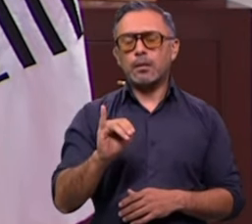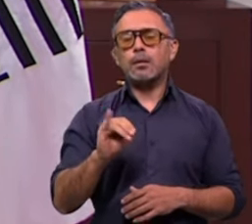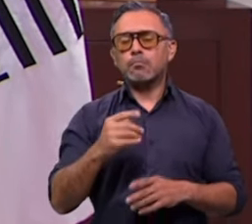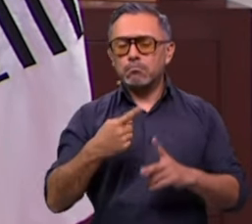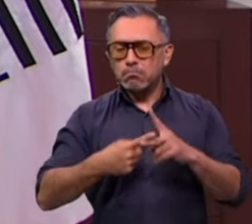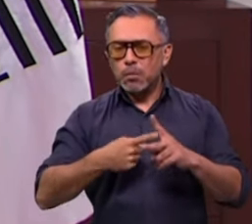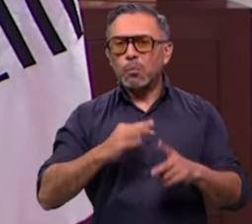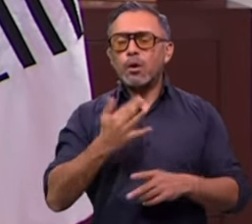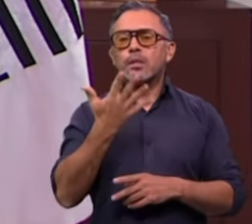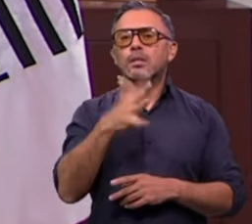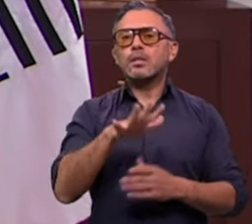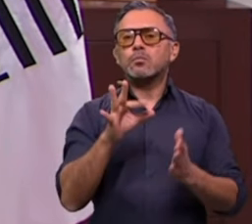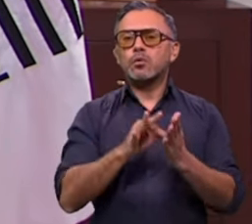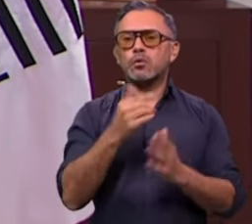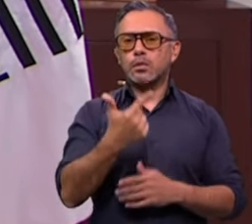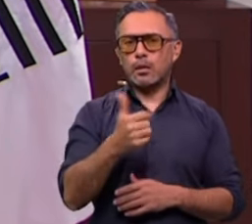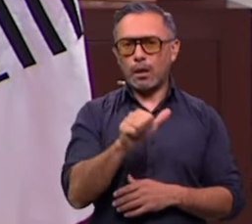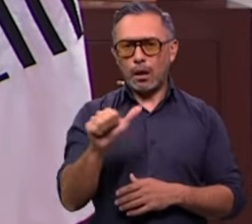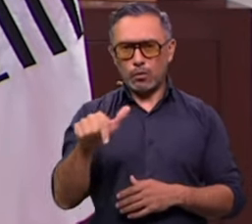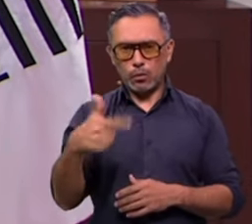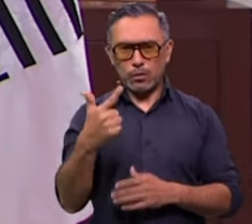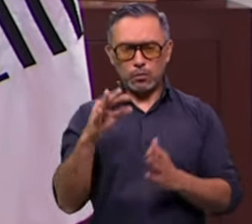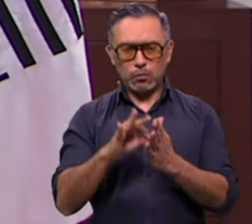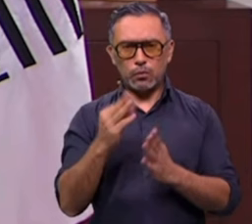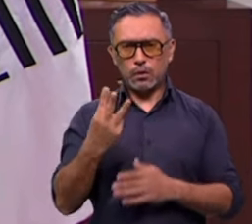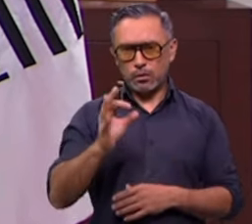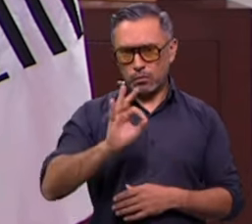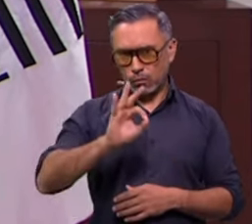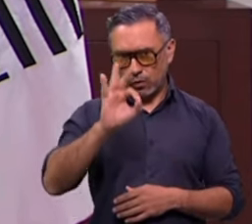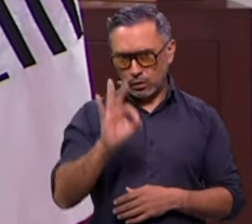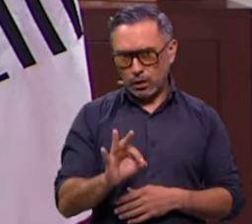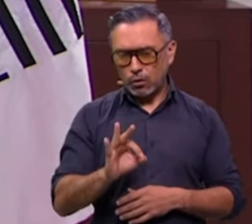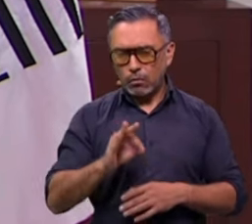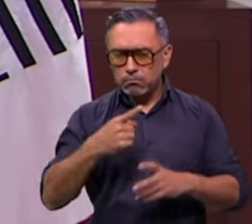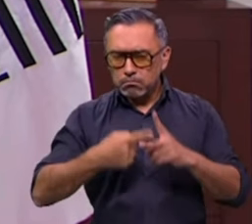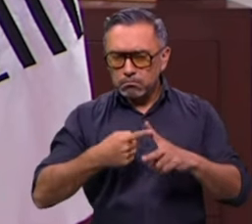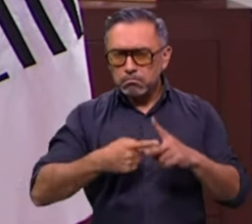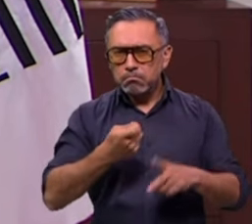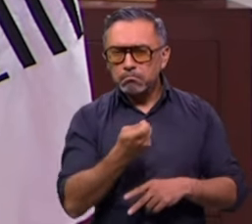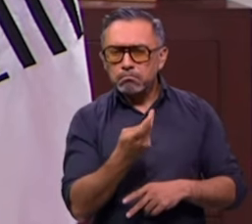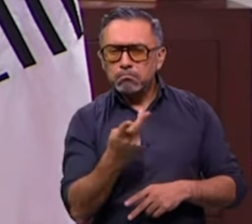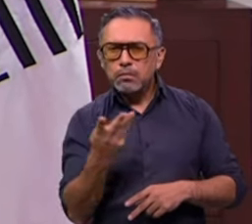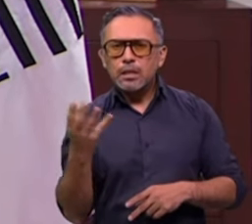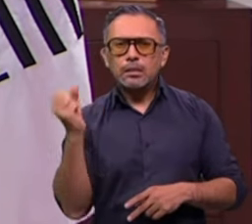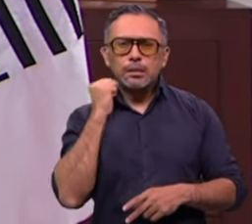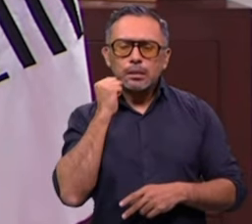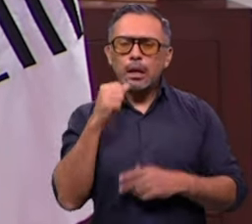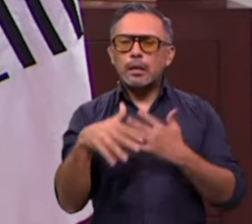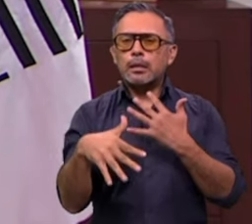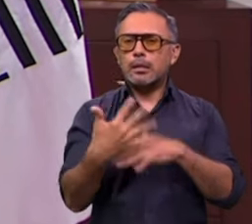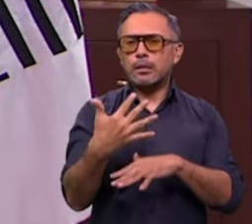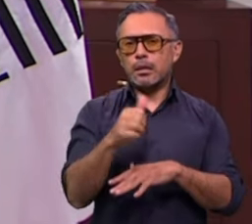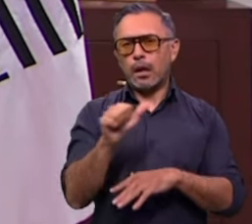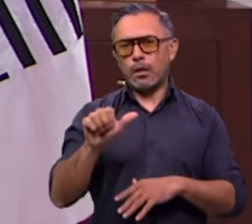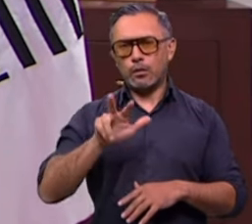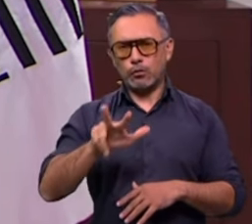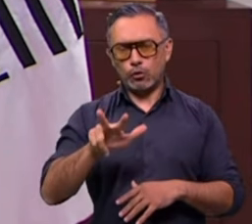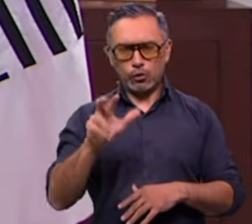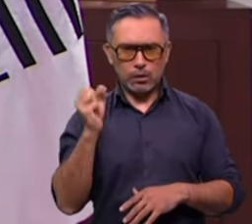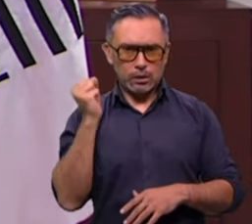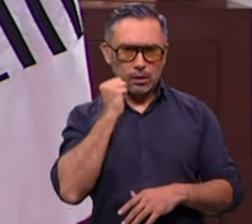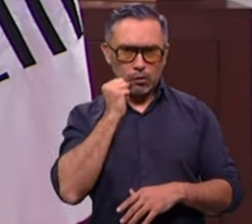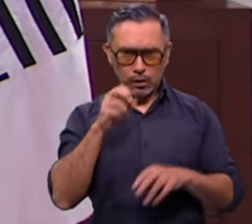entre 10.7 y 12.3%, lo que representa entre 15 y 18